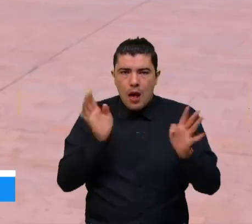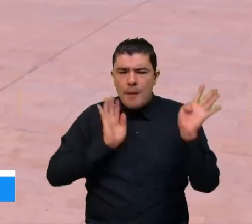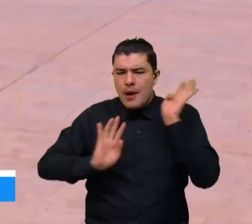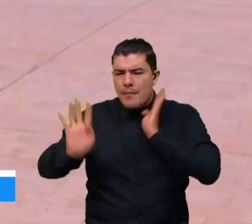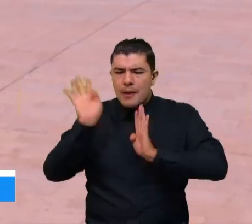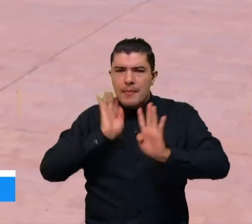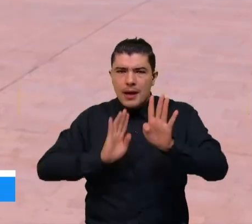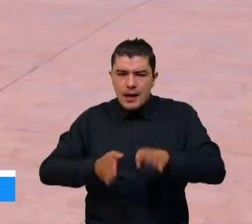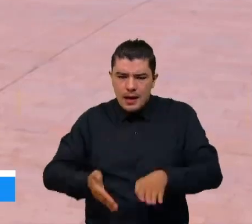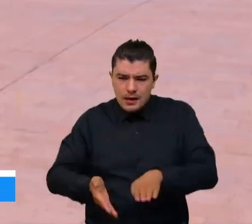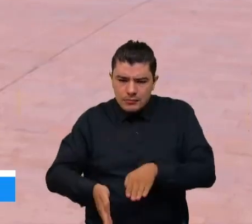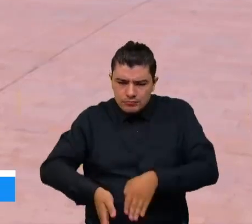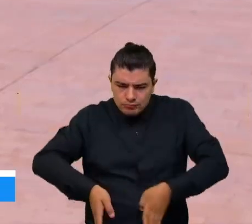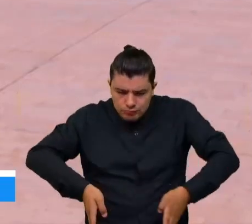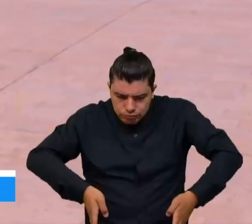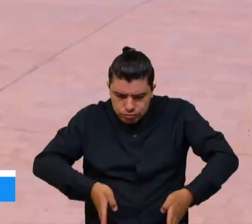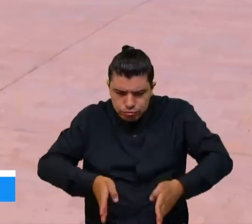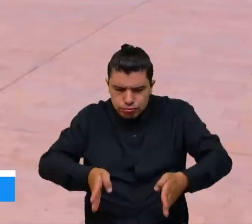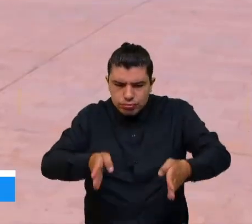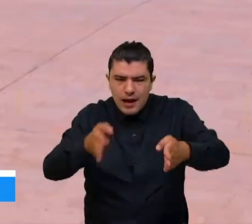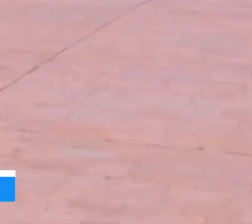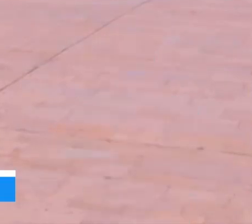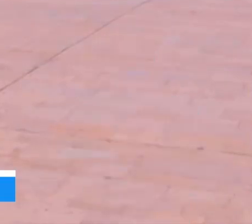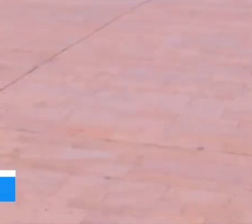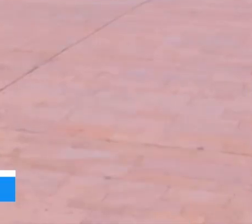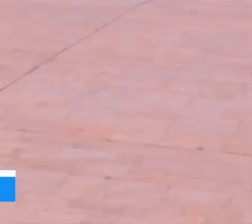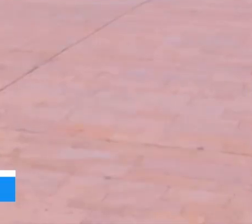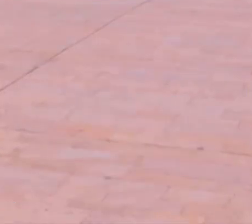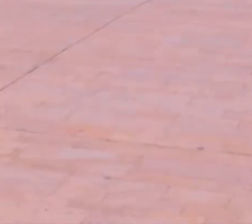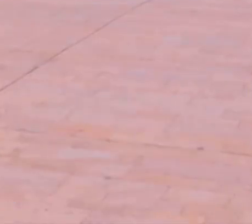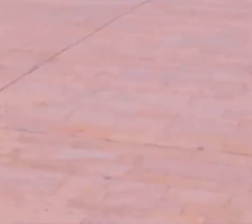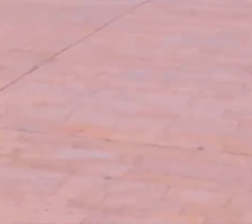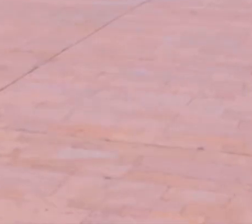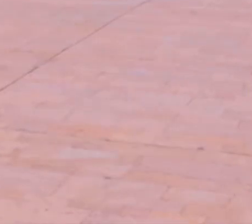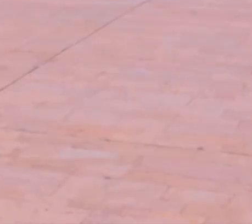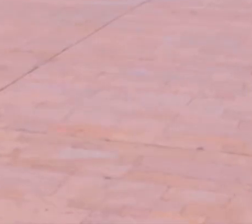plazuela Almeida. Desde Pamplona Norte de Santander, para Oriente Noticias, Cristian Ramón, estamos informando.